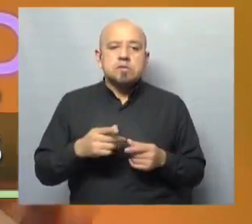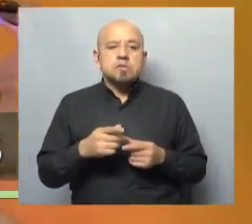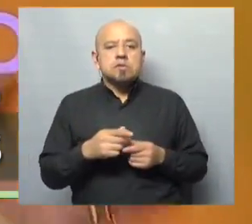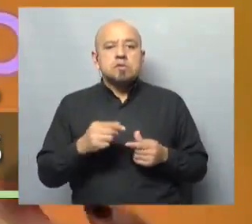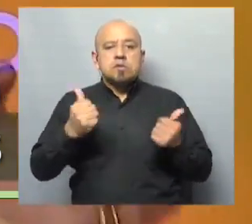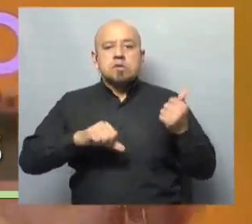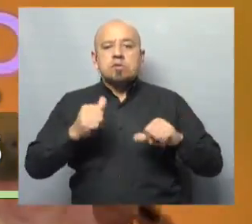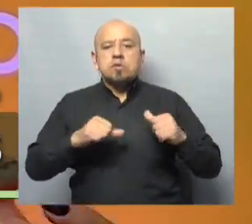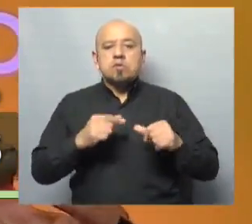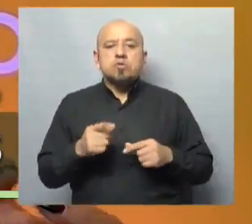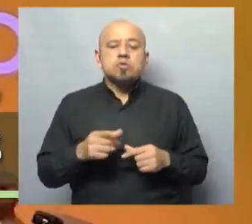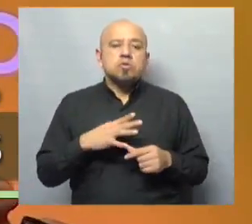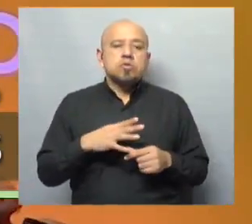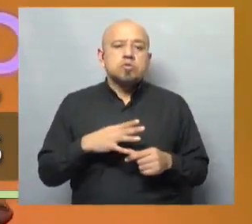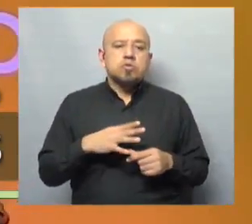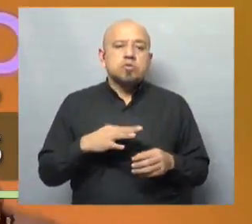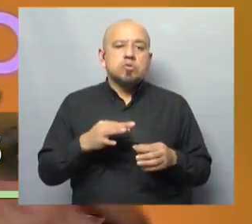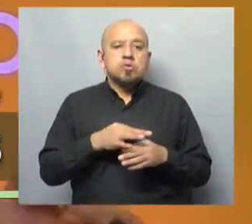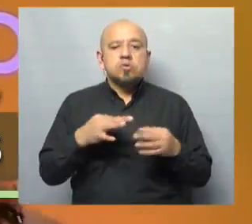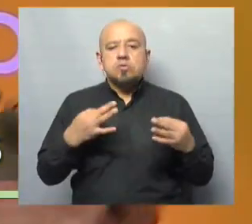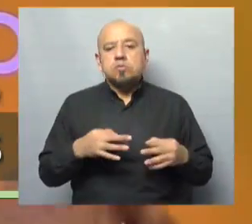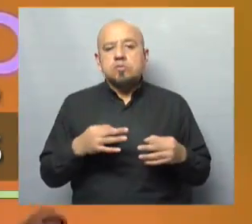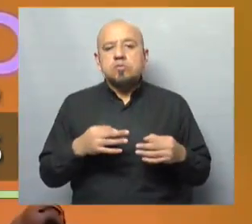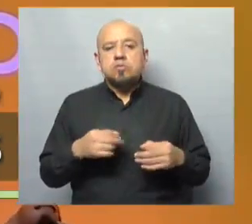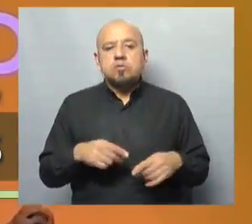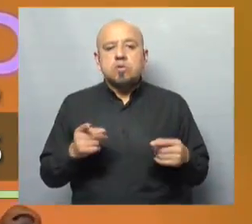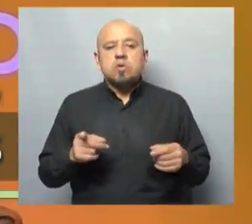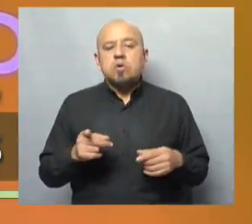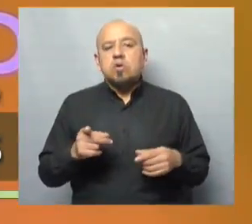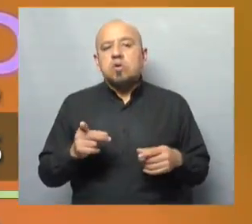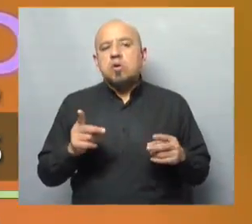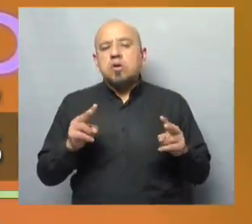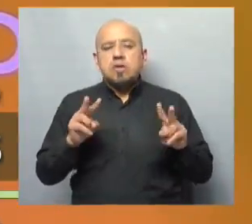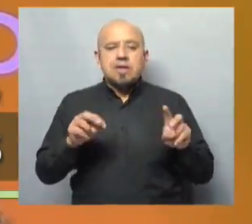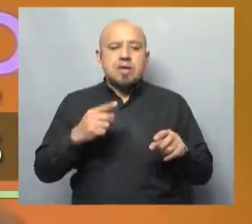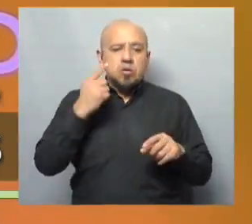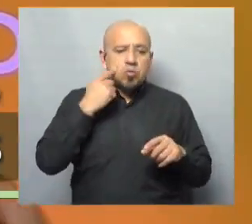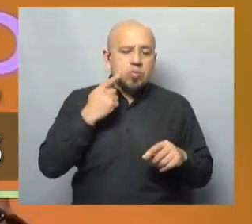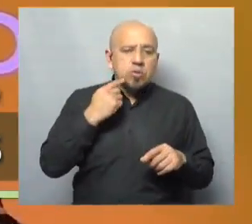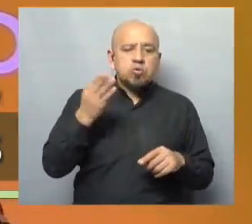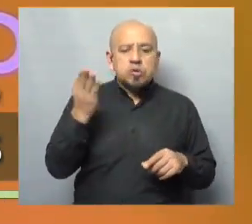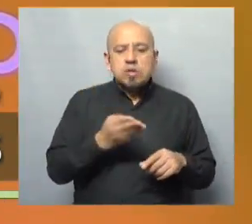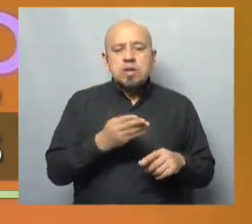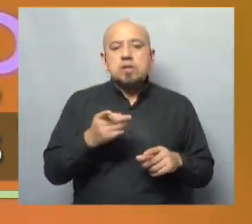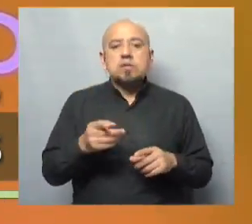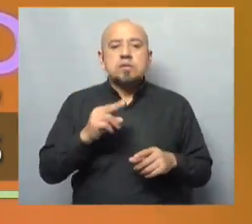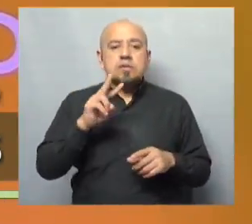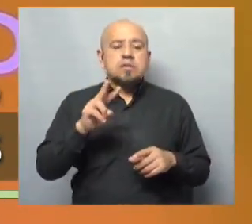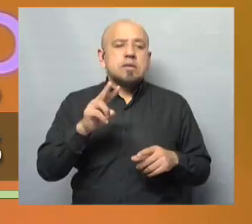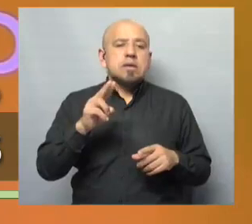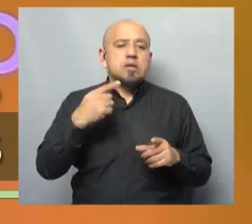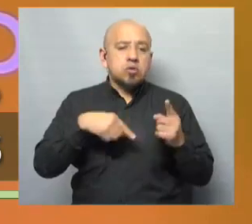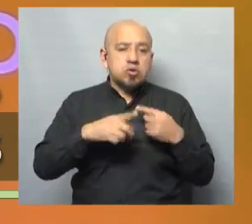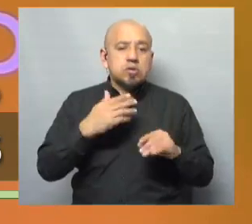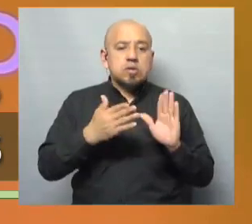la medición exacta de determinados valores en el laboratorio se utilicen como tal y que esas plataformas